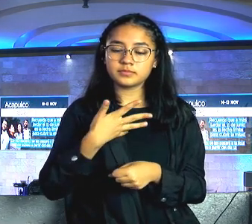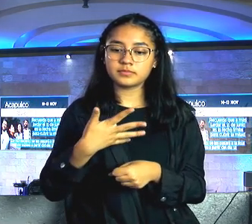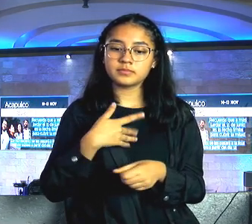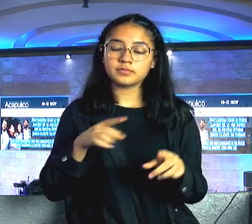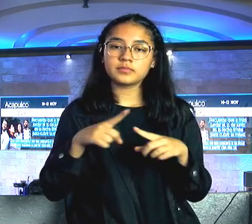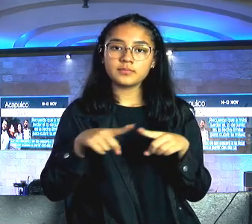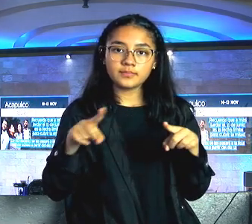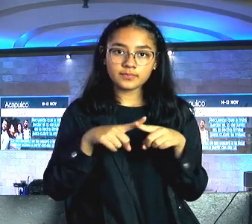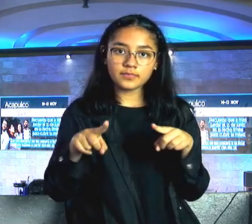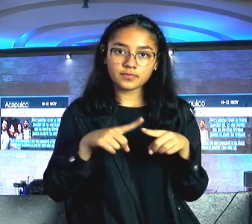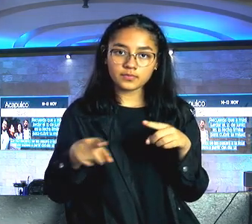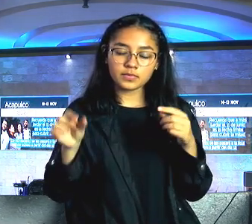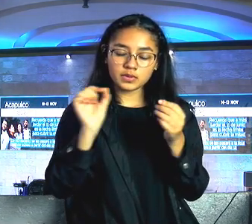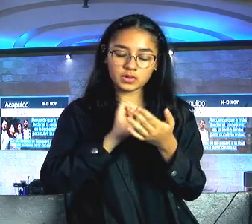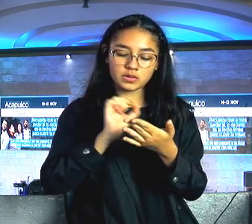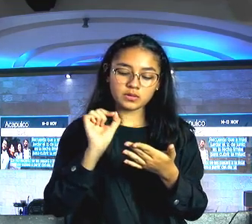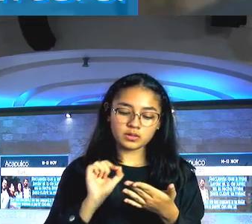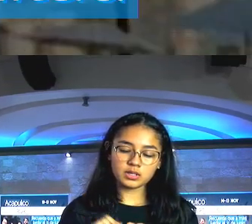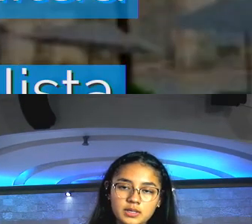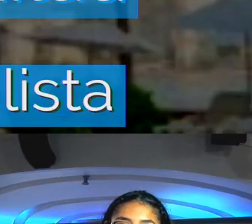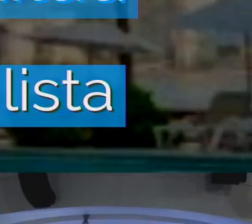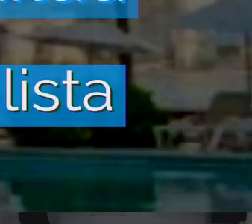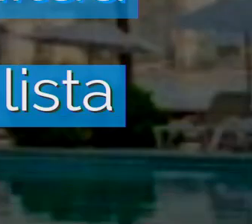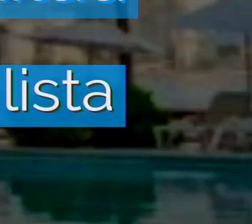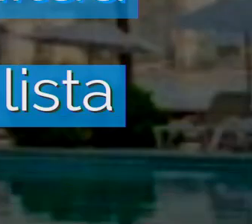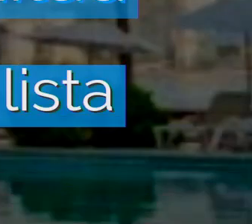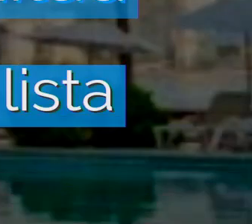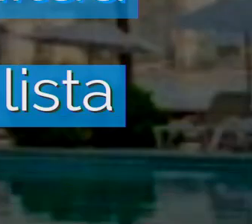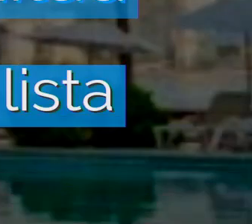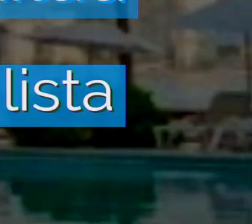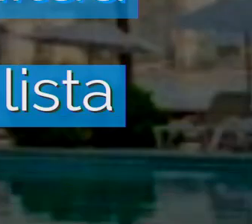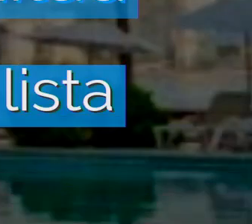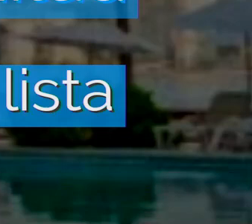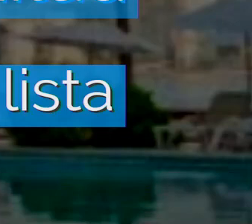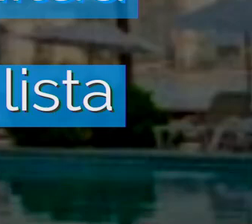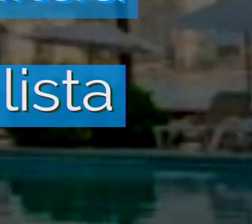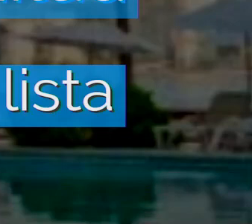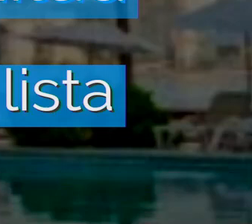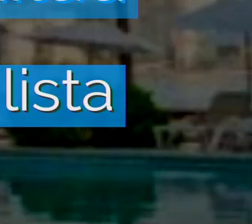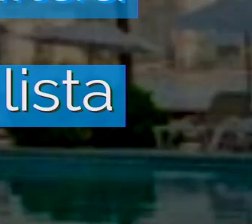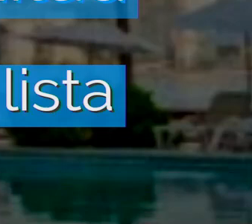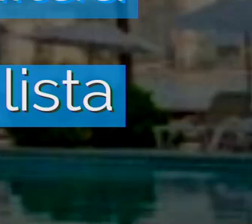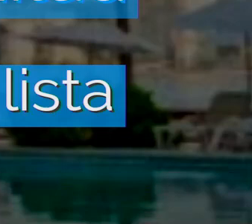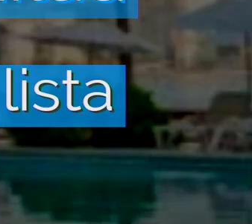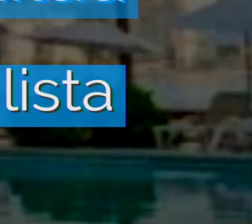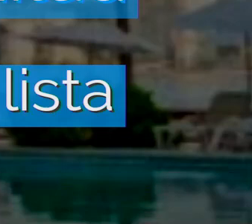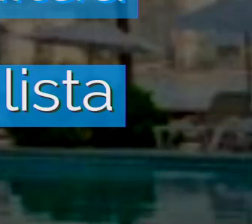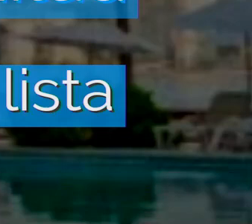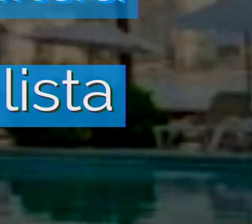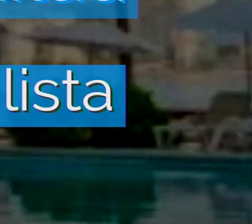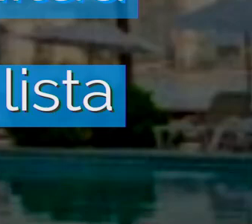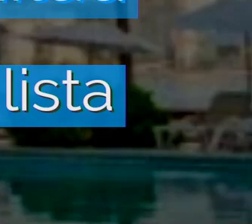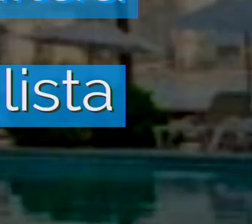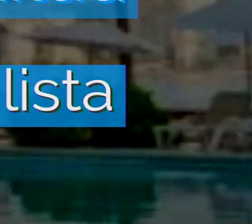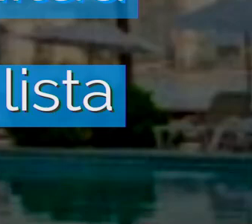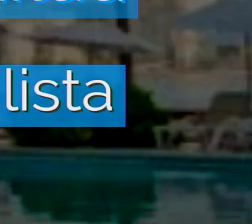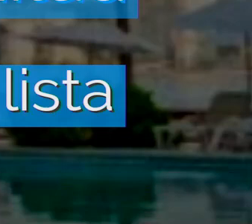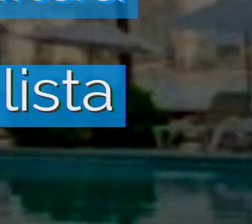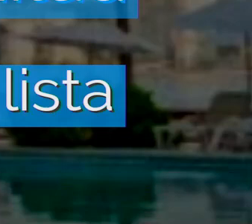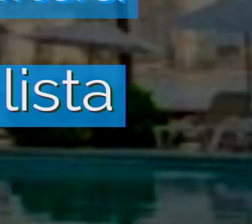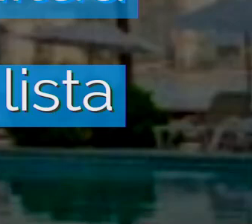invitamos a que te sumes, des like y nos veamos la próxima semana. Dios les bendiga, hermanos.